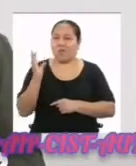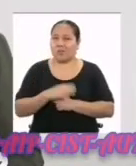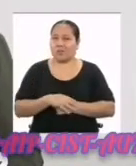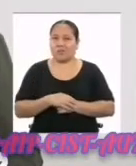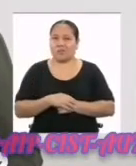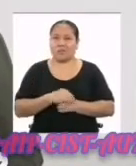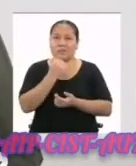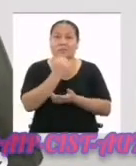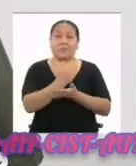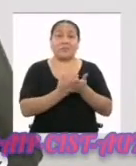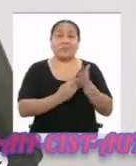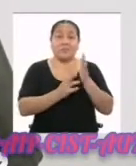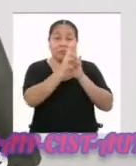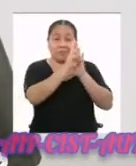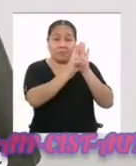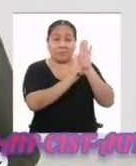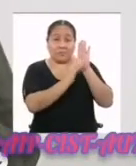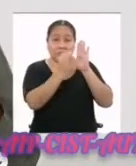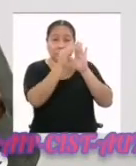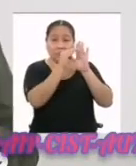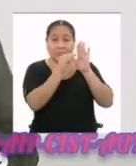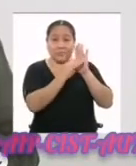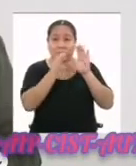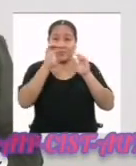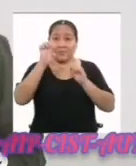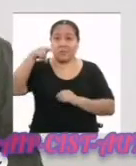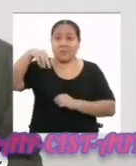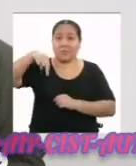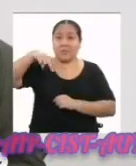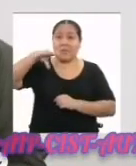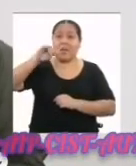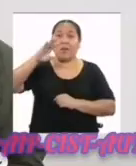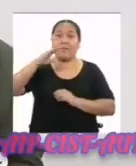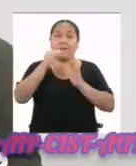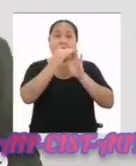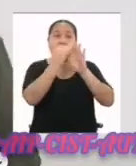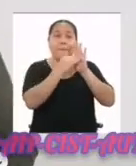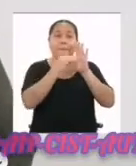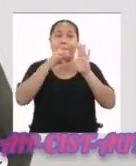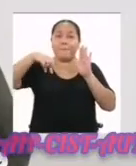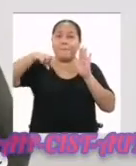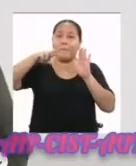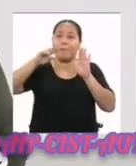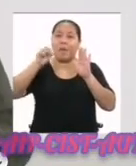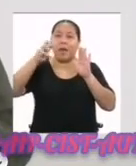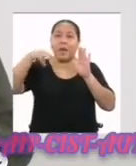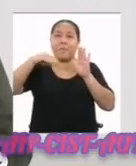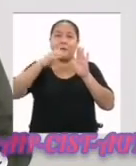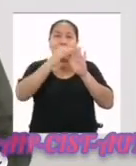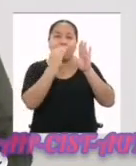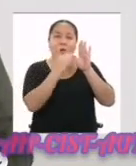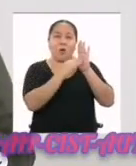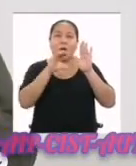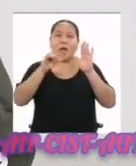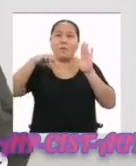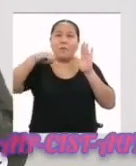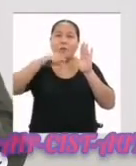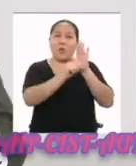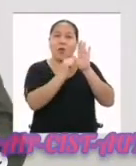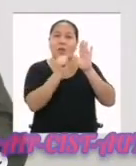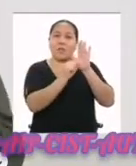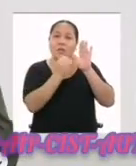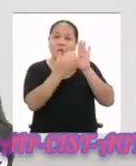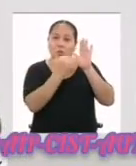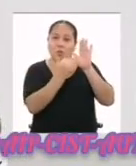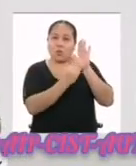Las partes de un reglamento son encabezado, preámbulo, capítulo, artículo,